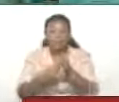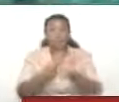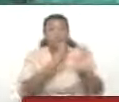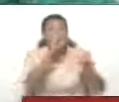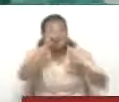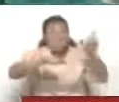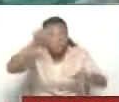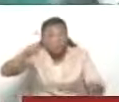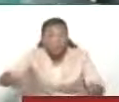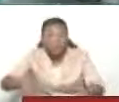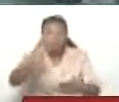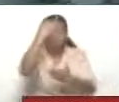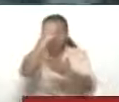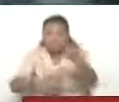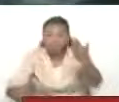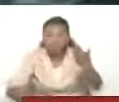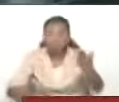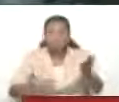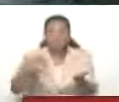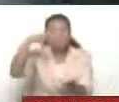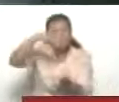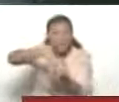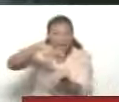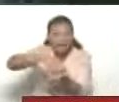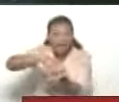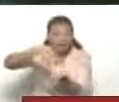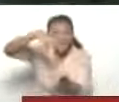7.651 cultores, perdón, estado Miranda.